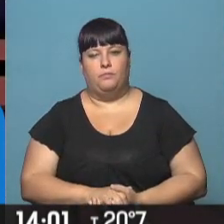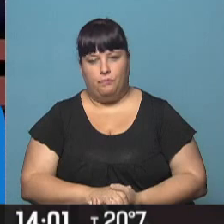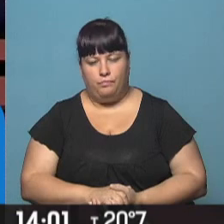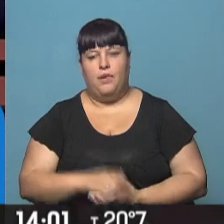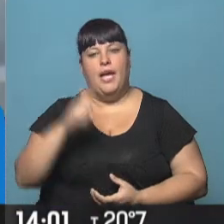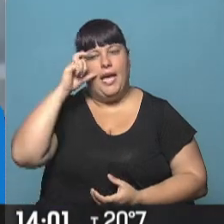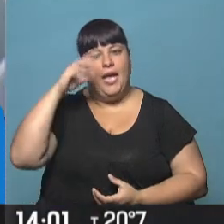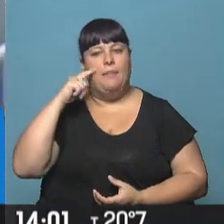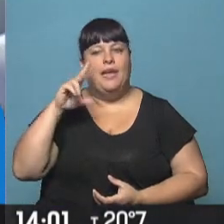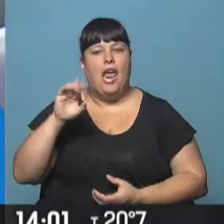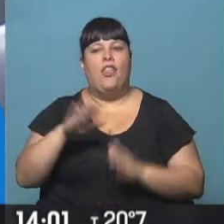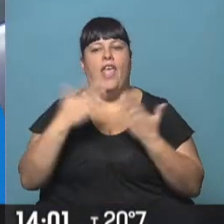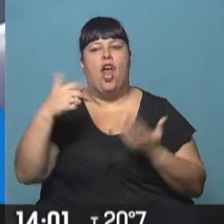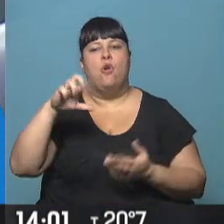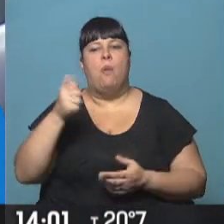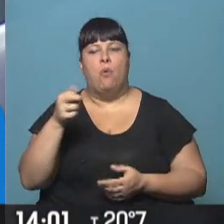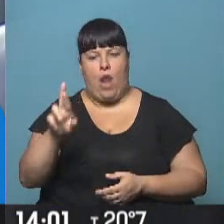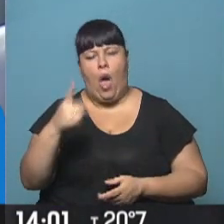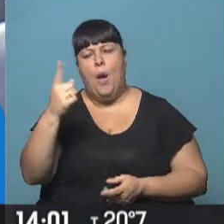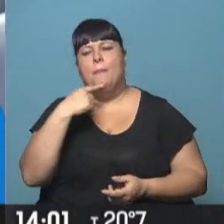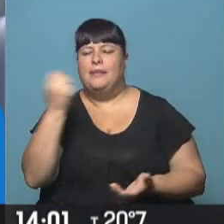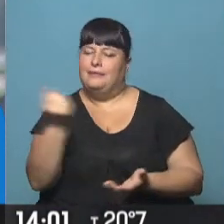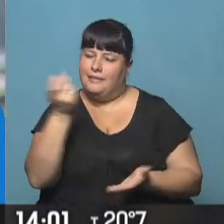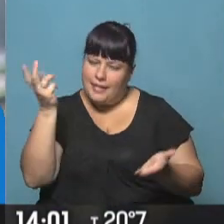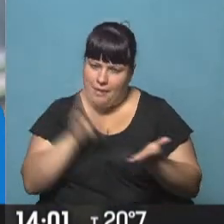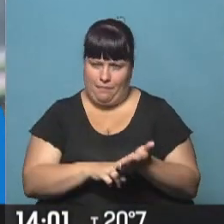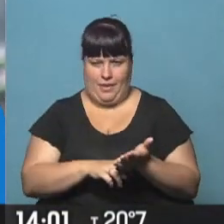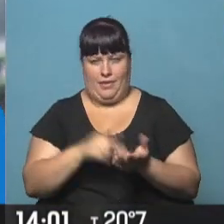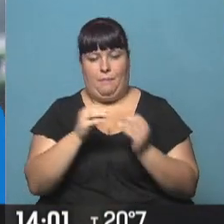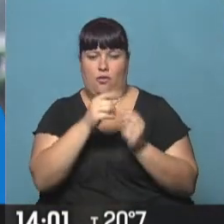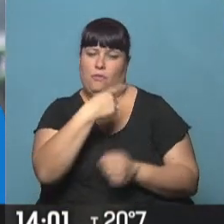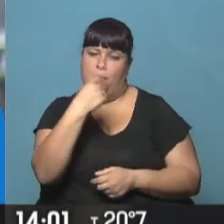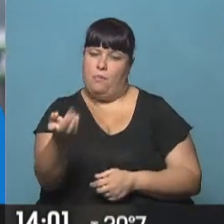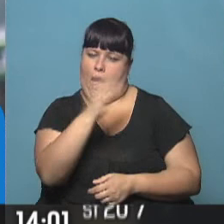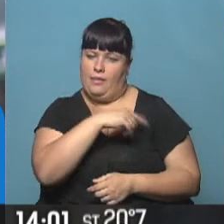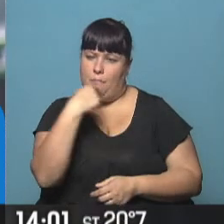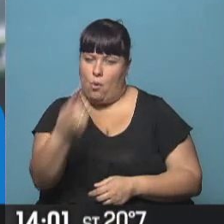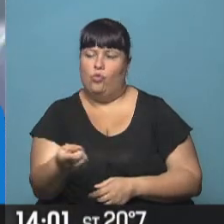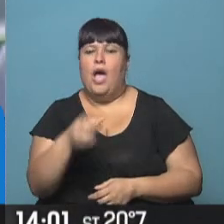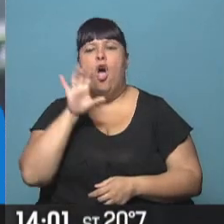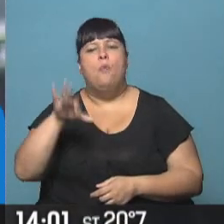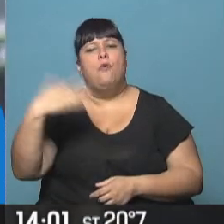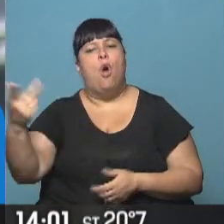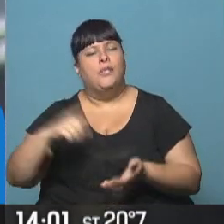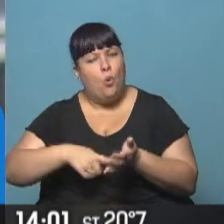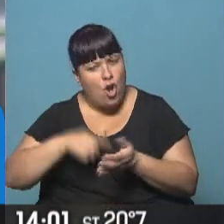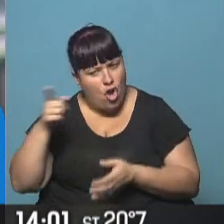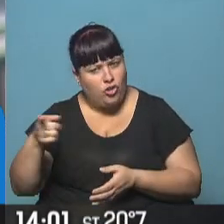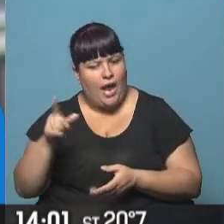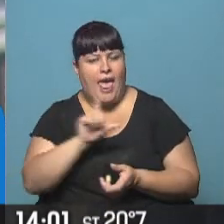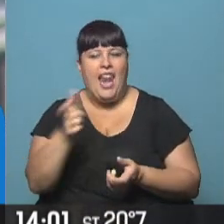Sí, Emiliano Russo, de Diario Popular. Por un lado quería volver a insistir, como preguntó un colega anteriormente, si la provincia de Buenos Aires, por